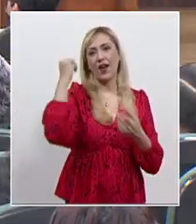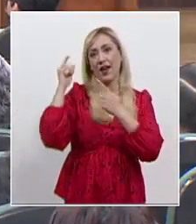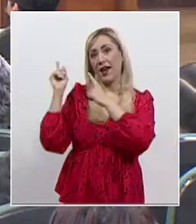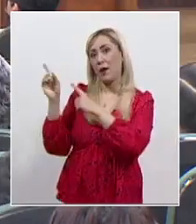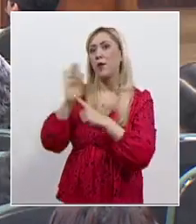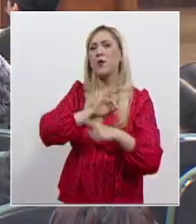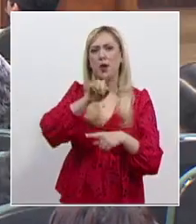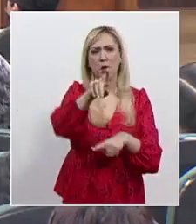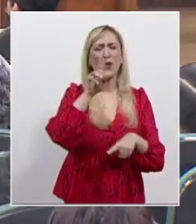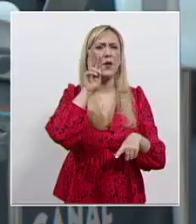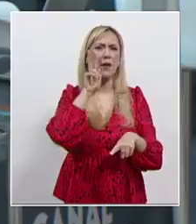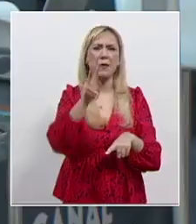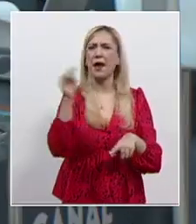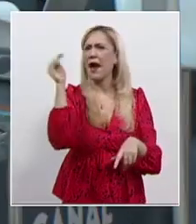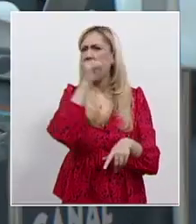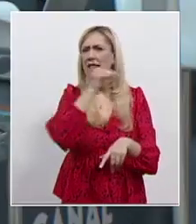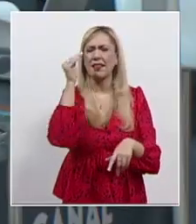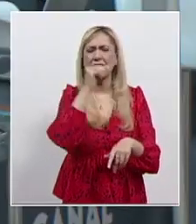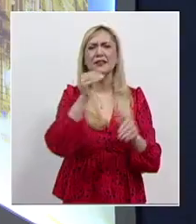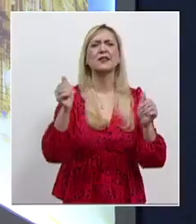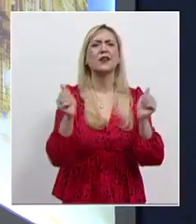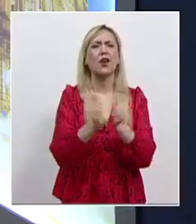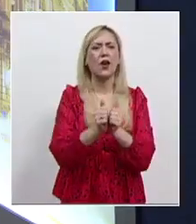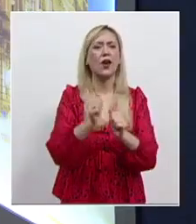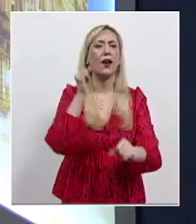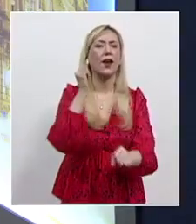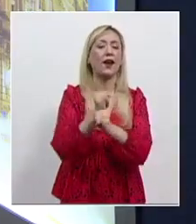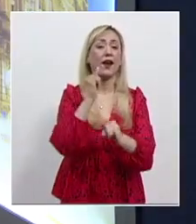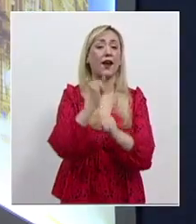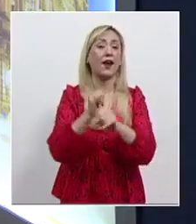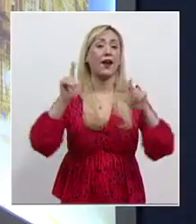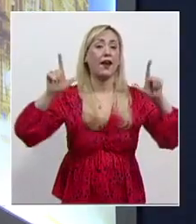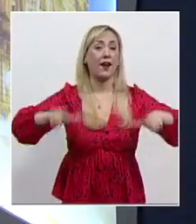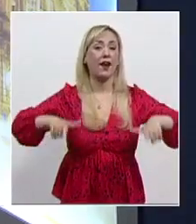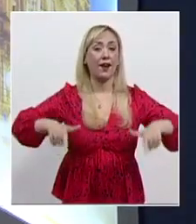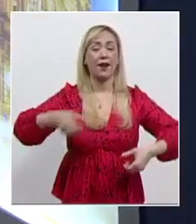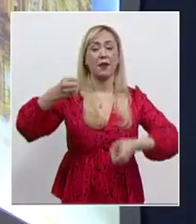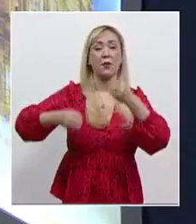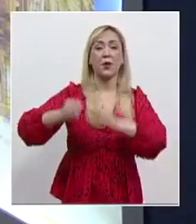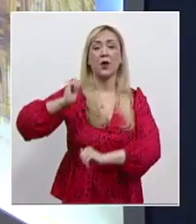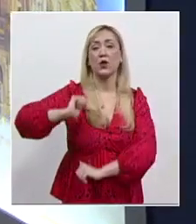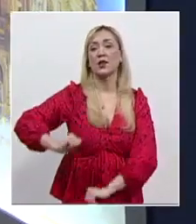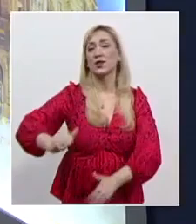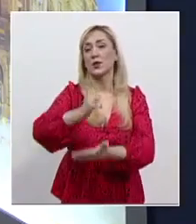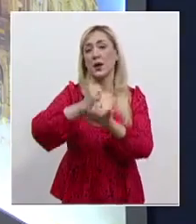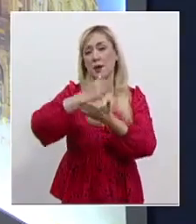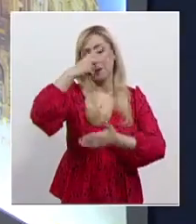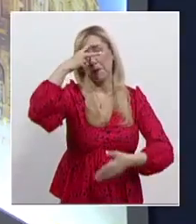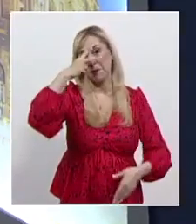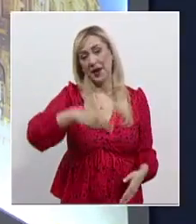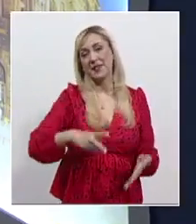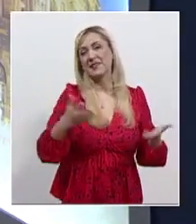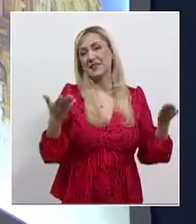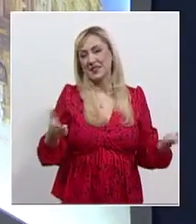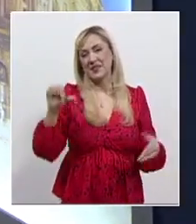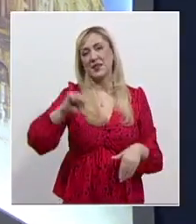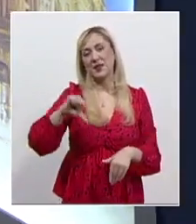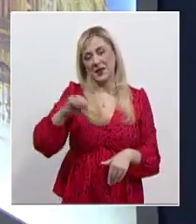ser consultada de forma gratuita a través del portal del Poder Judicial de la Ciudad de México. Es el reporte que tenemos esta